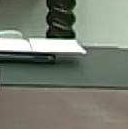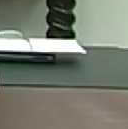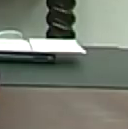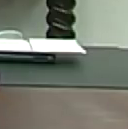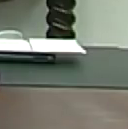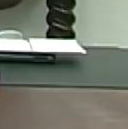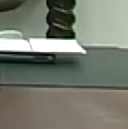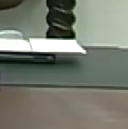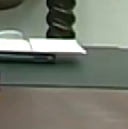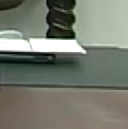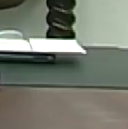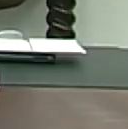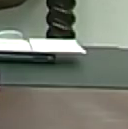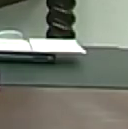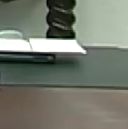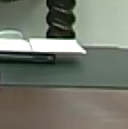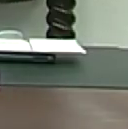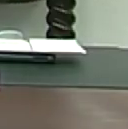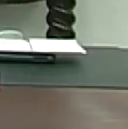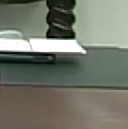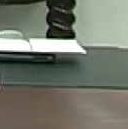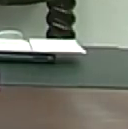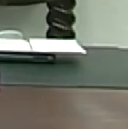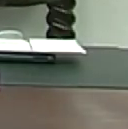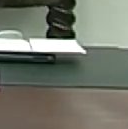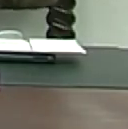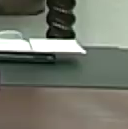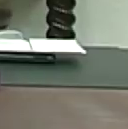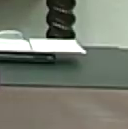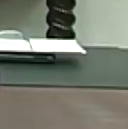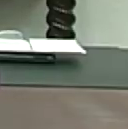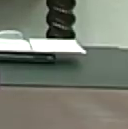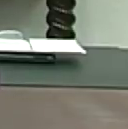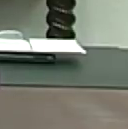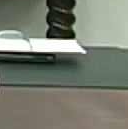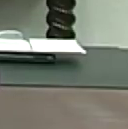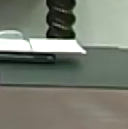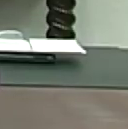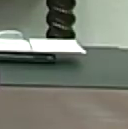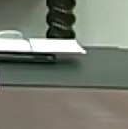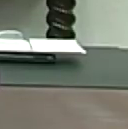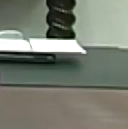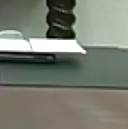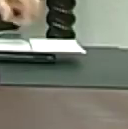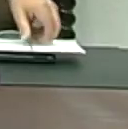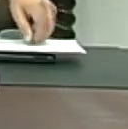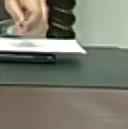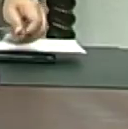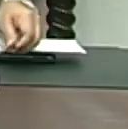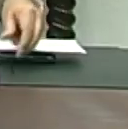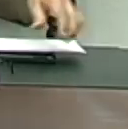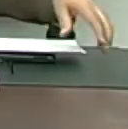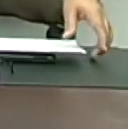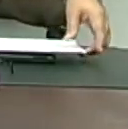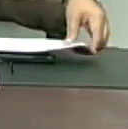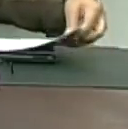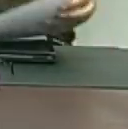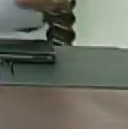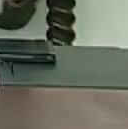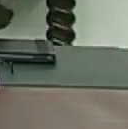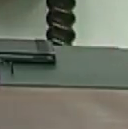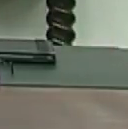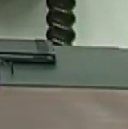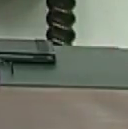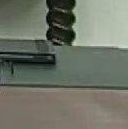mundo, a venir a Venezuela. Estamos de puertas abiertas para desarrollar este gran proyecto de las